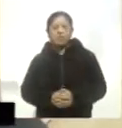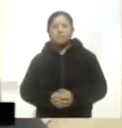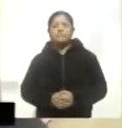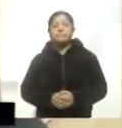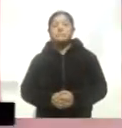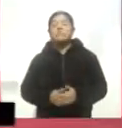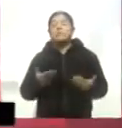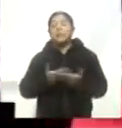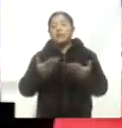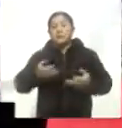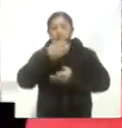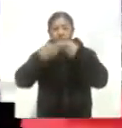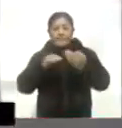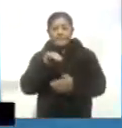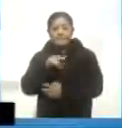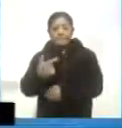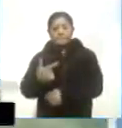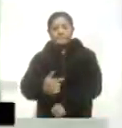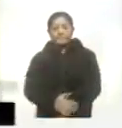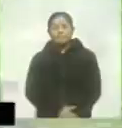Gómez.